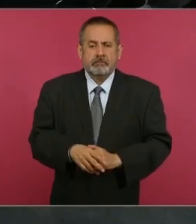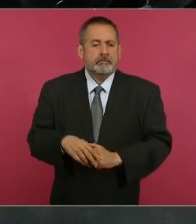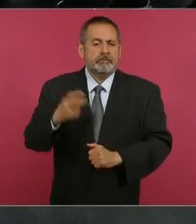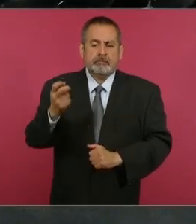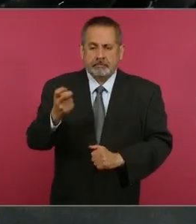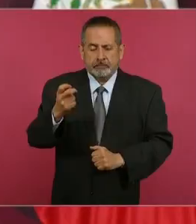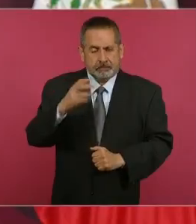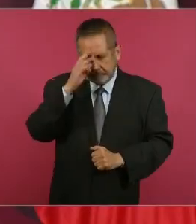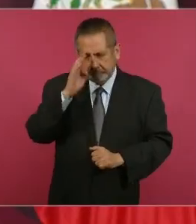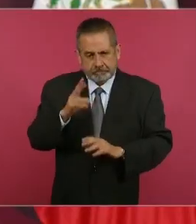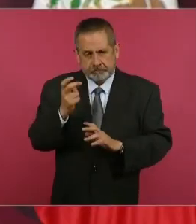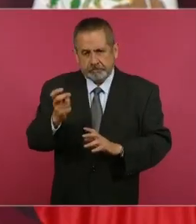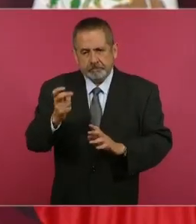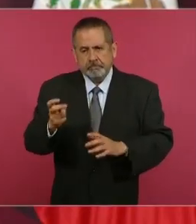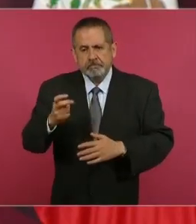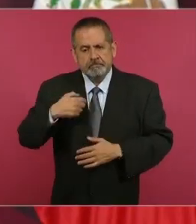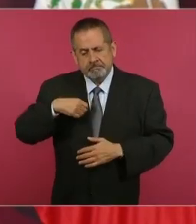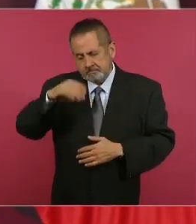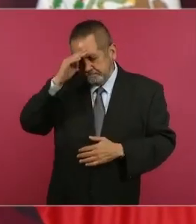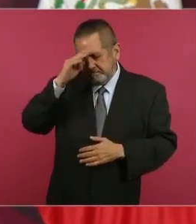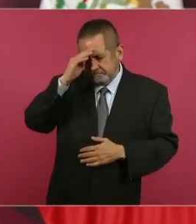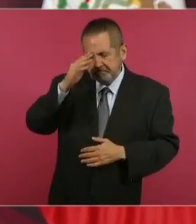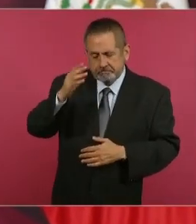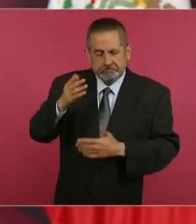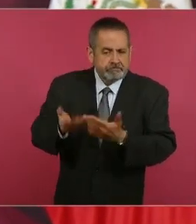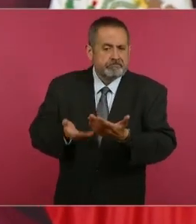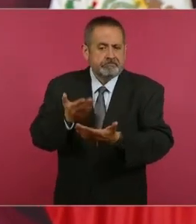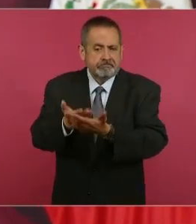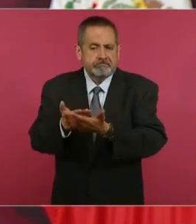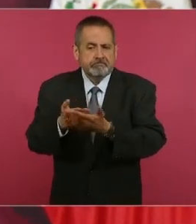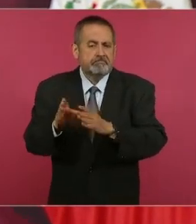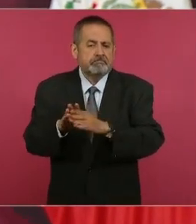eso es lo que nosotros podemos plantear.